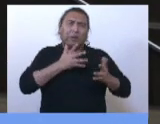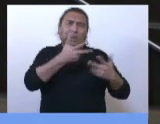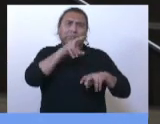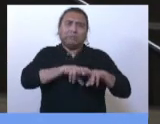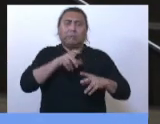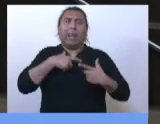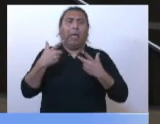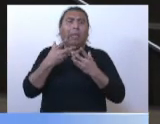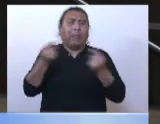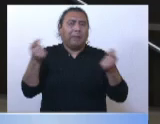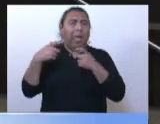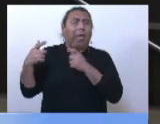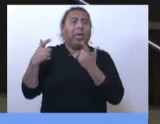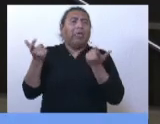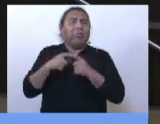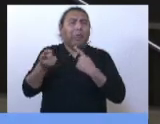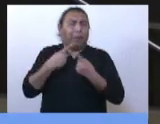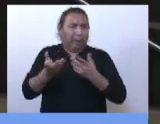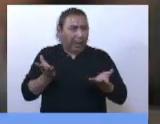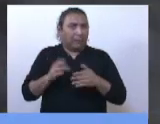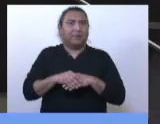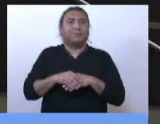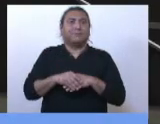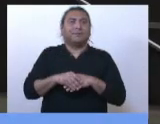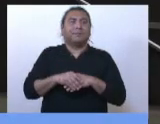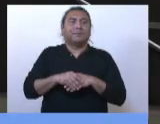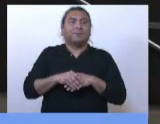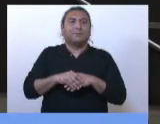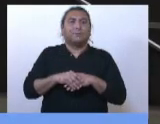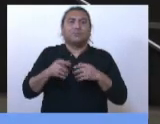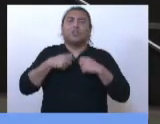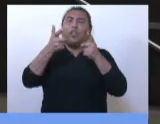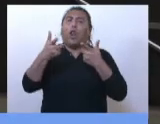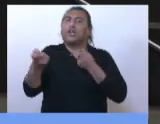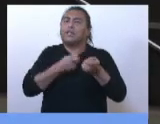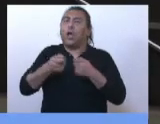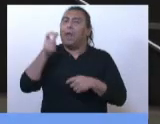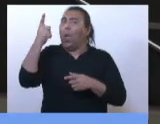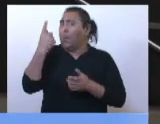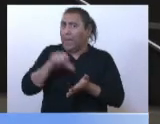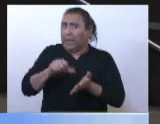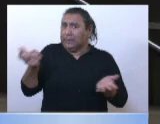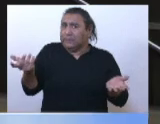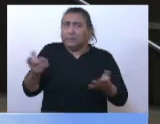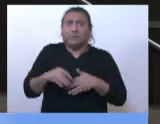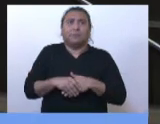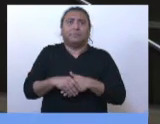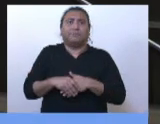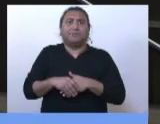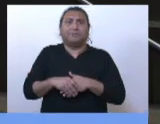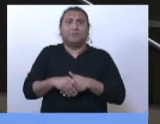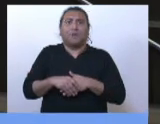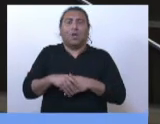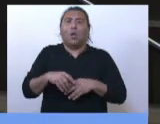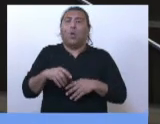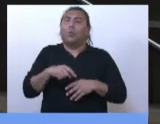gracias bueno yo digo este lo estratégico para un país nuestro avión no